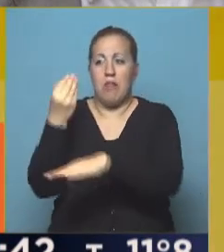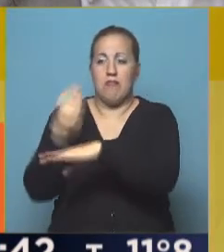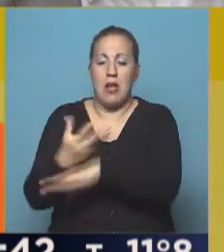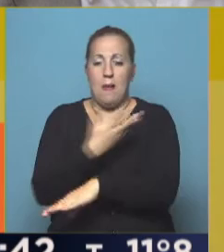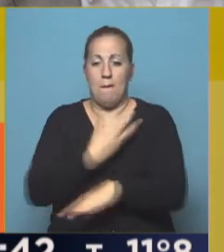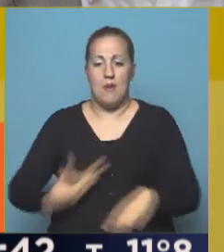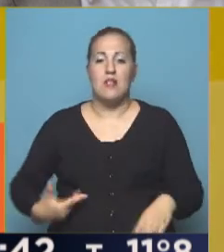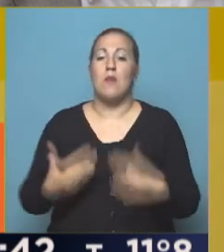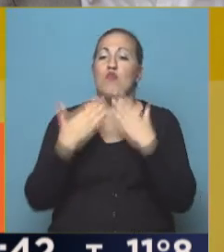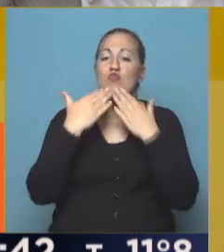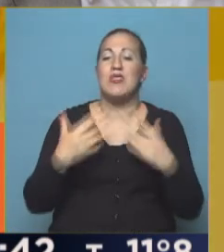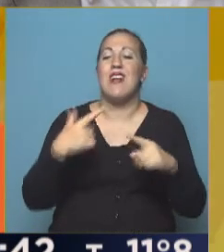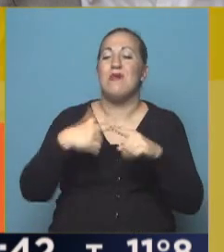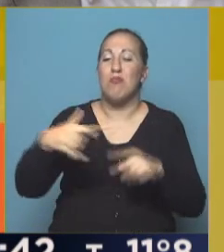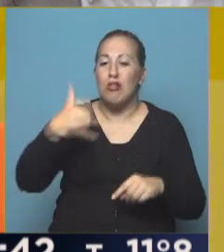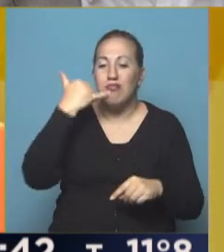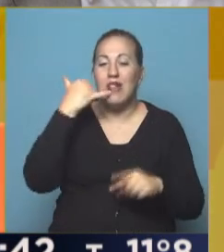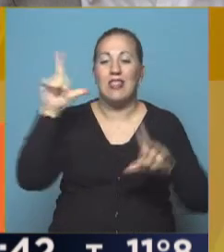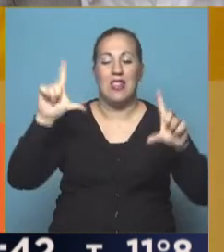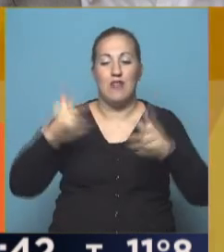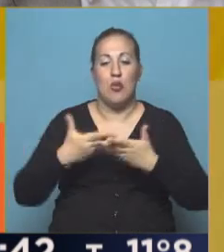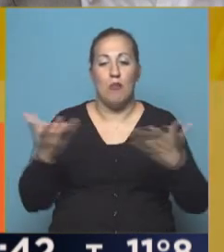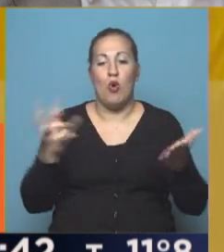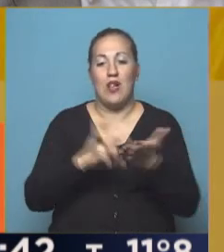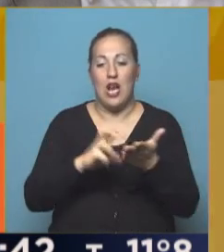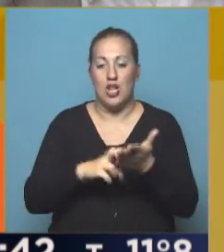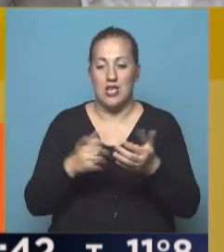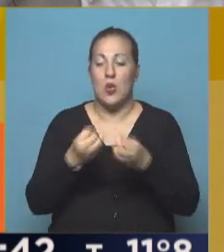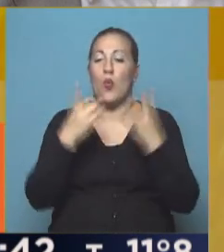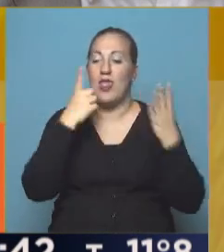de AFA. Raúl, muchas gracias por este contacto con Televisión Pública Noticias. Que tenga buen día. Hasta luego.